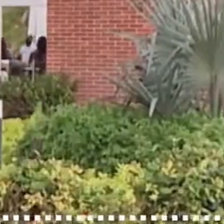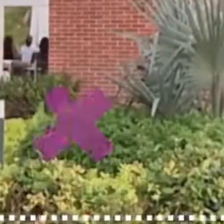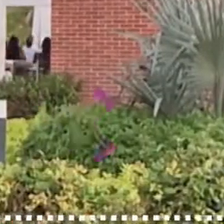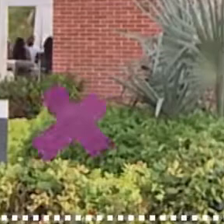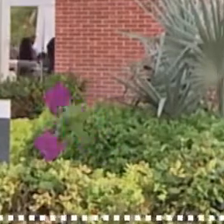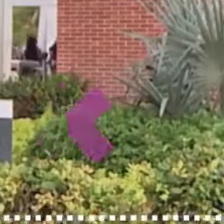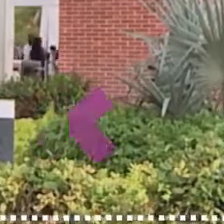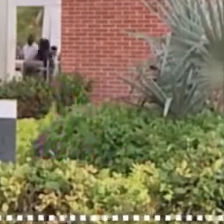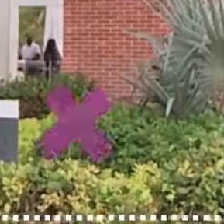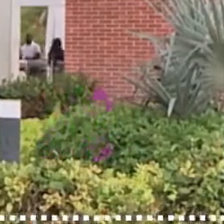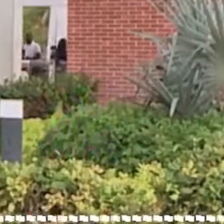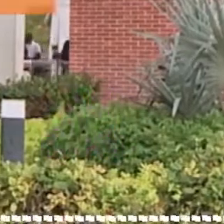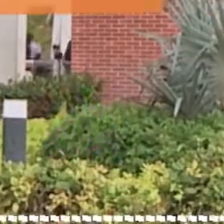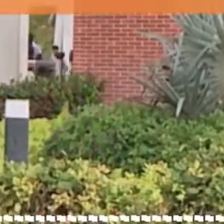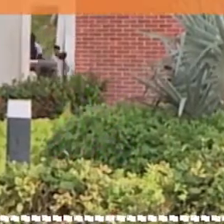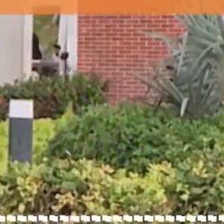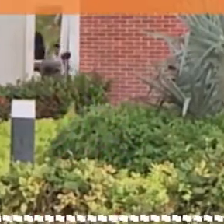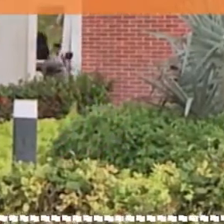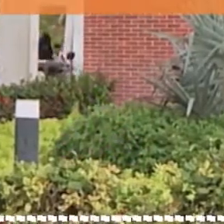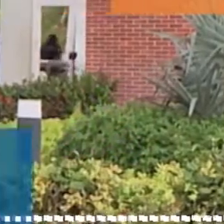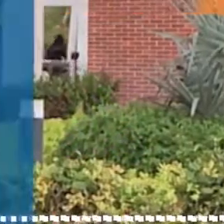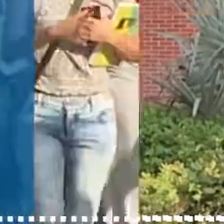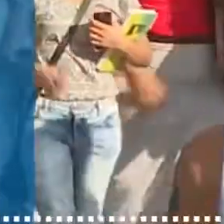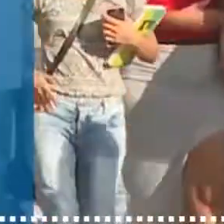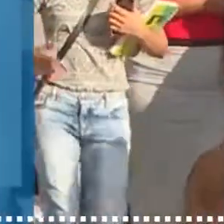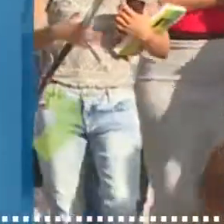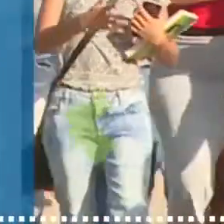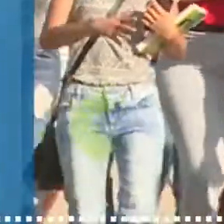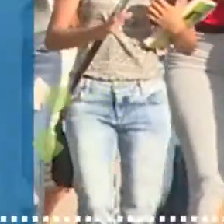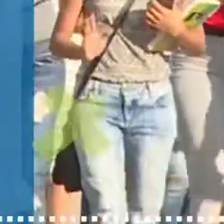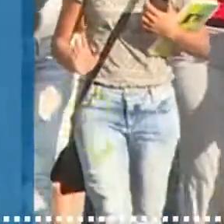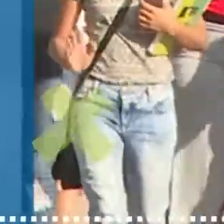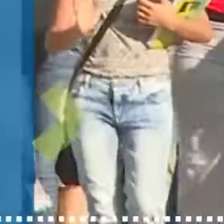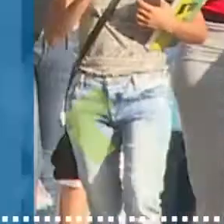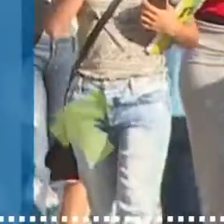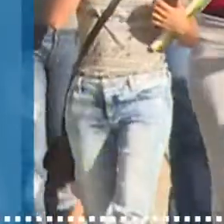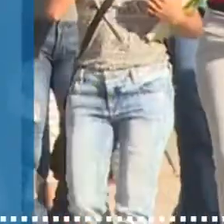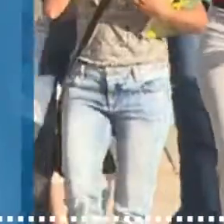La Universidad del Magdalena presenta El Campus TV.